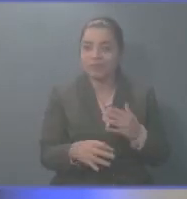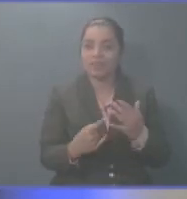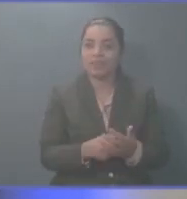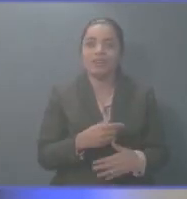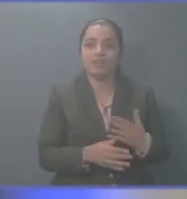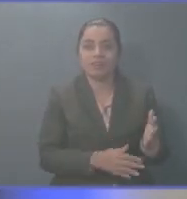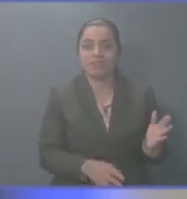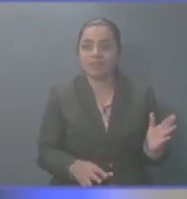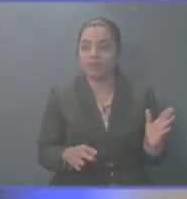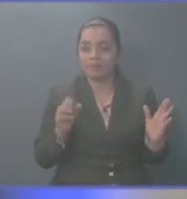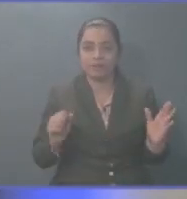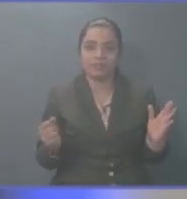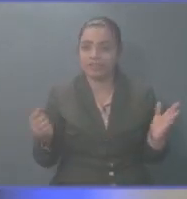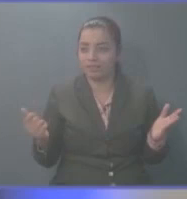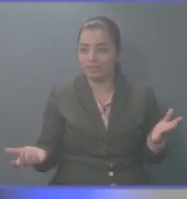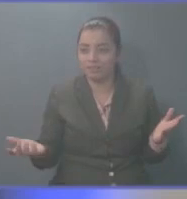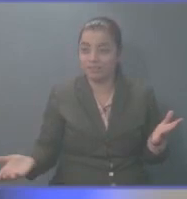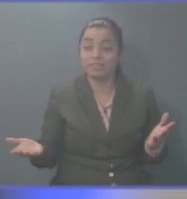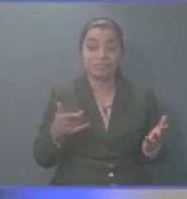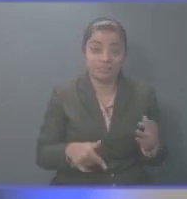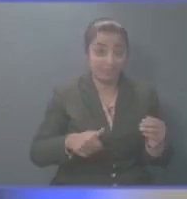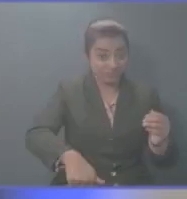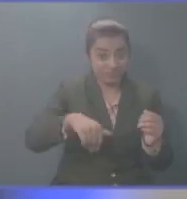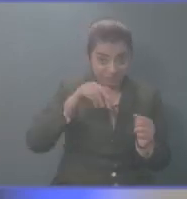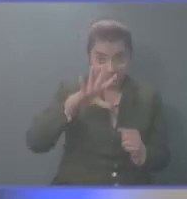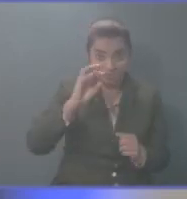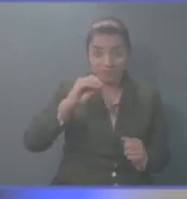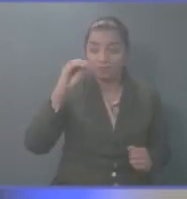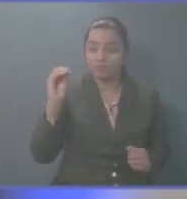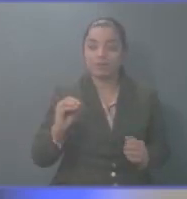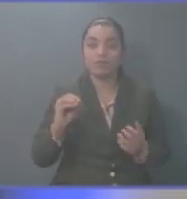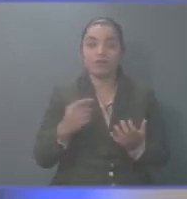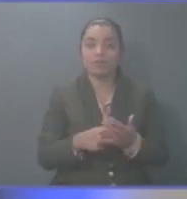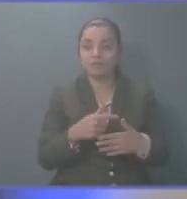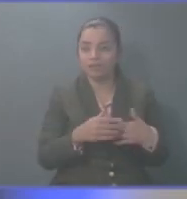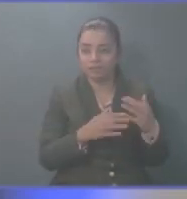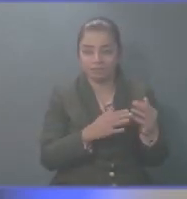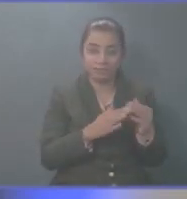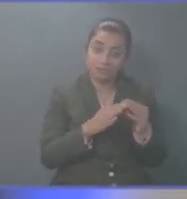que ellos recomiendan es que la deuda comience a bajarse a niveles del 50%, que